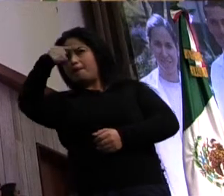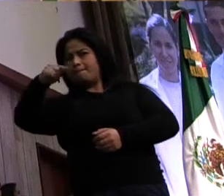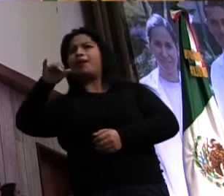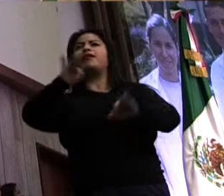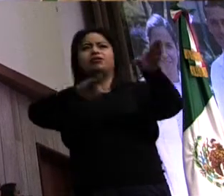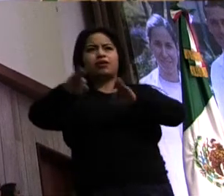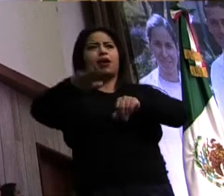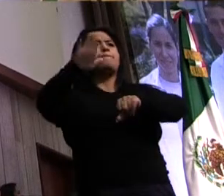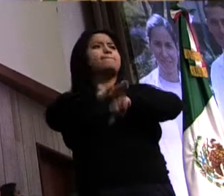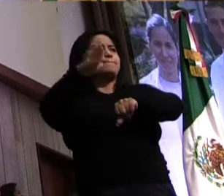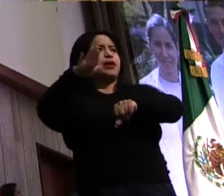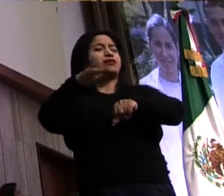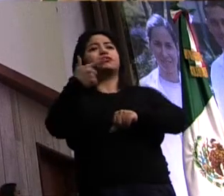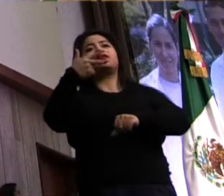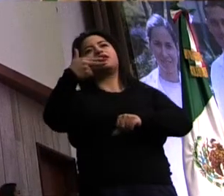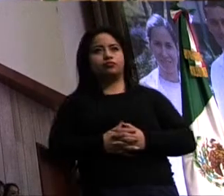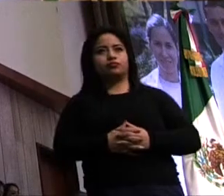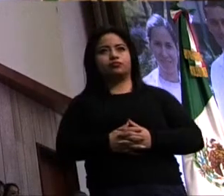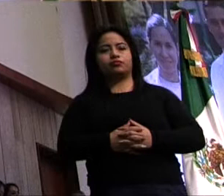ya más de 75 años.